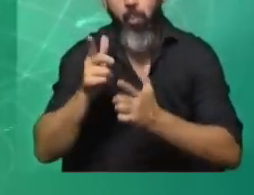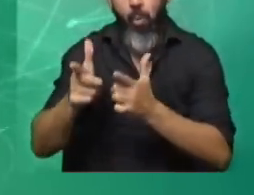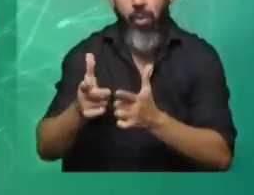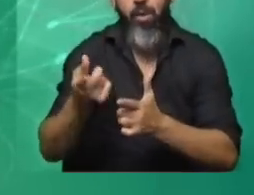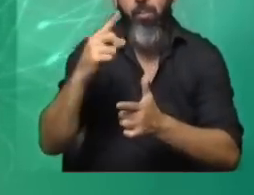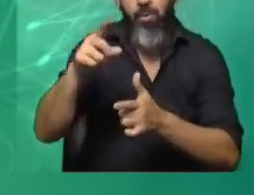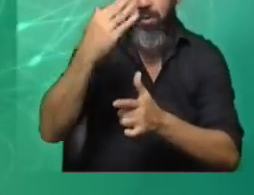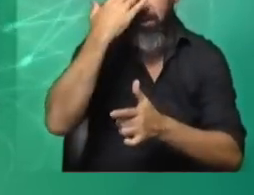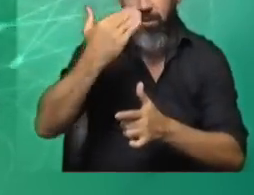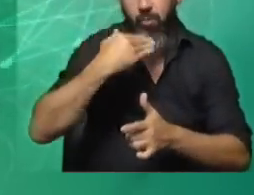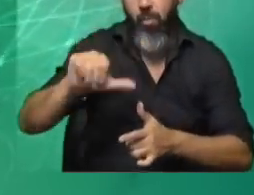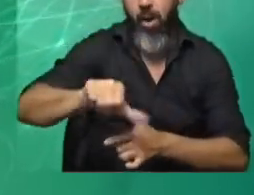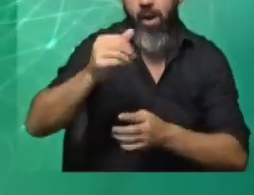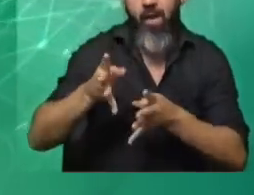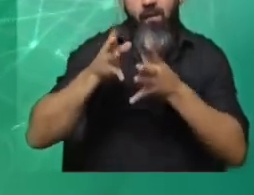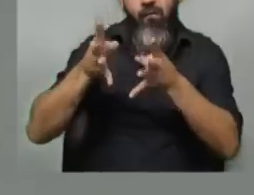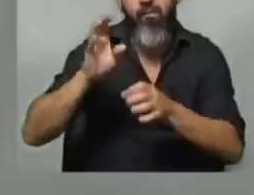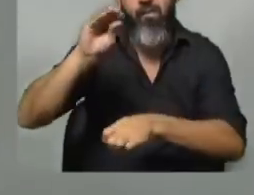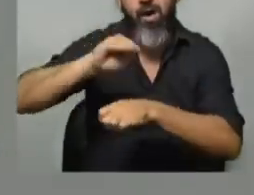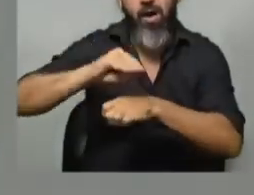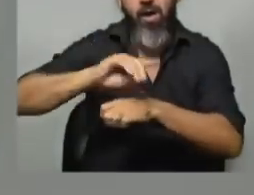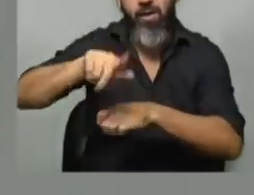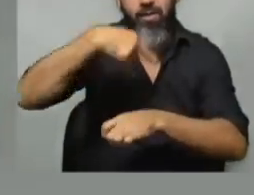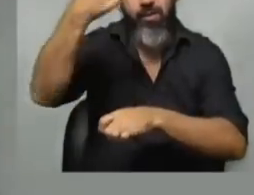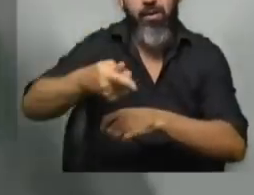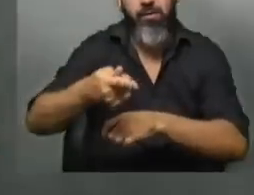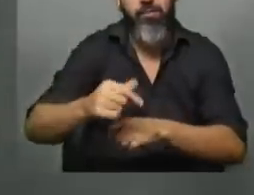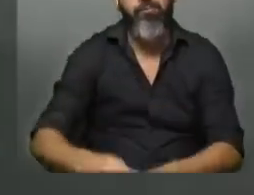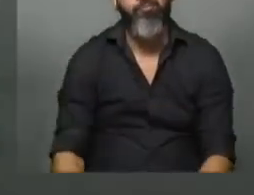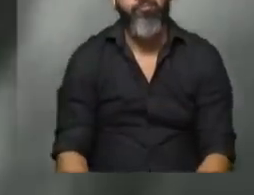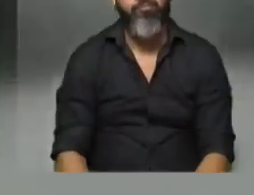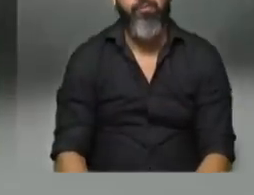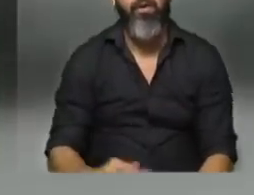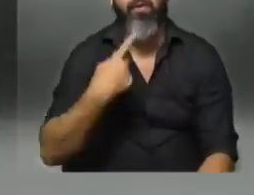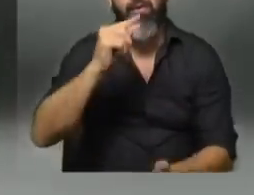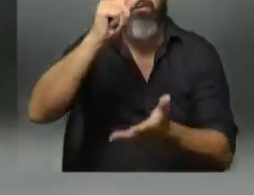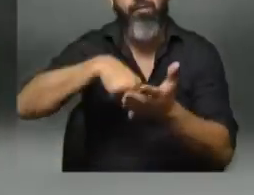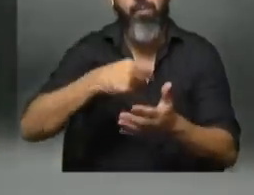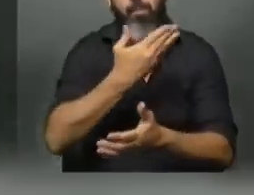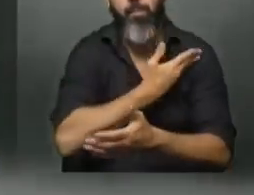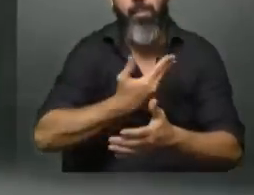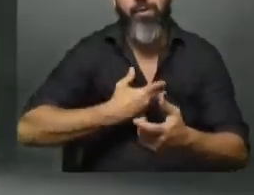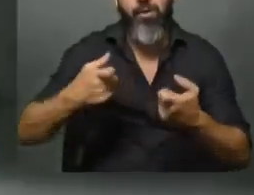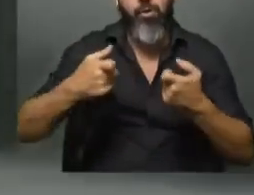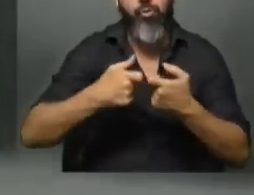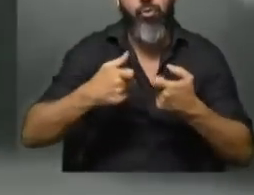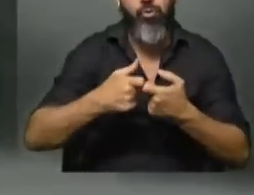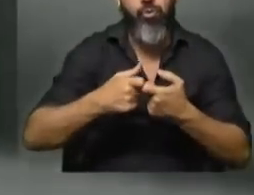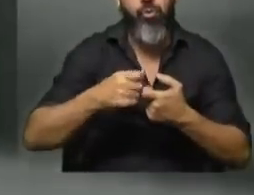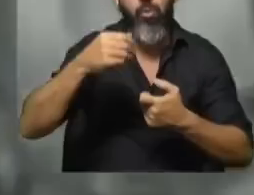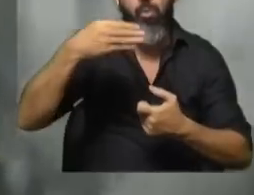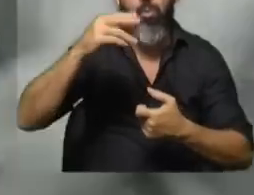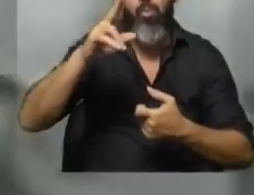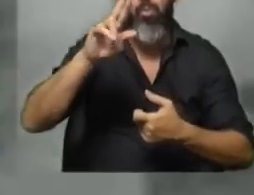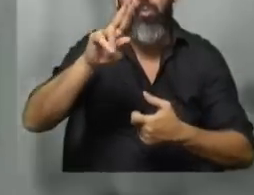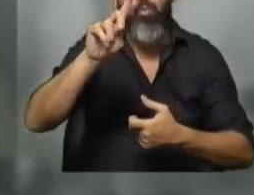esos terroristas ganaron la batalla cultural posterior dice el comunicado firmado por el presidente de la asociación Diego burgueño